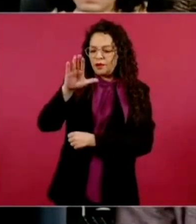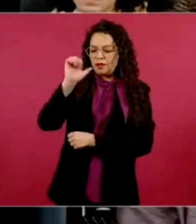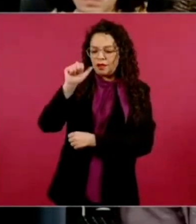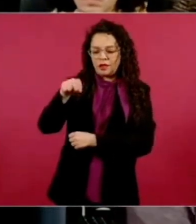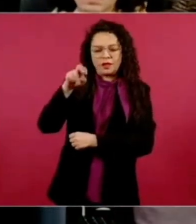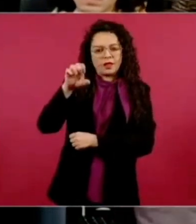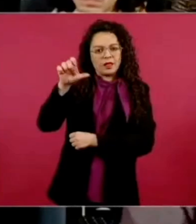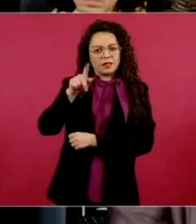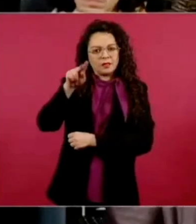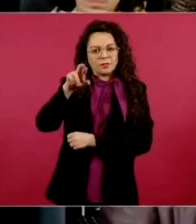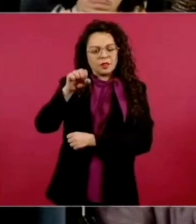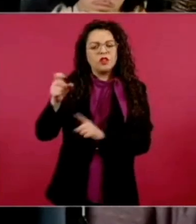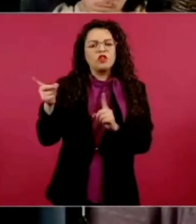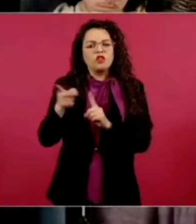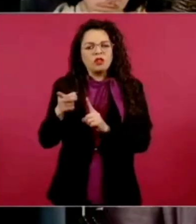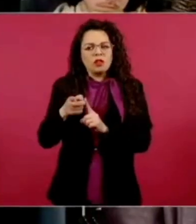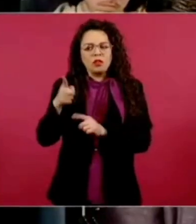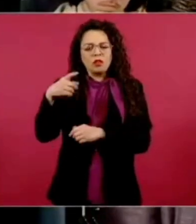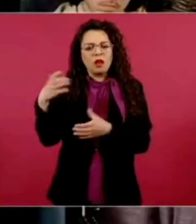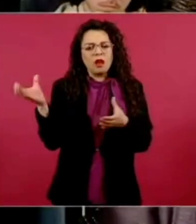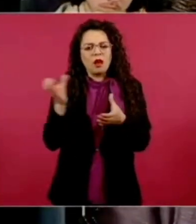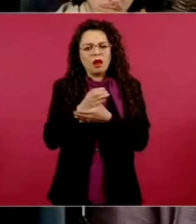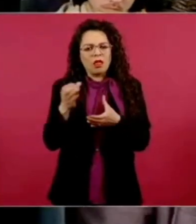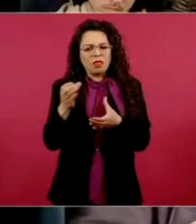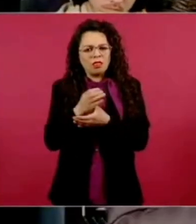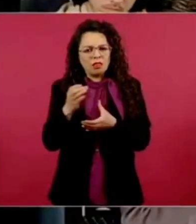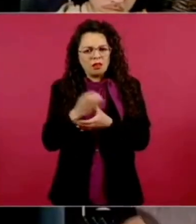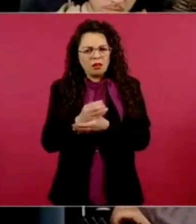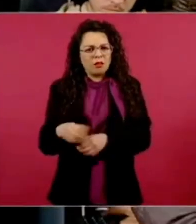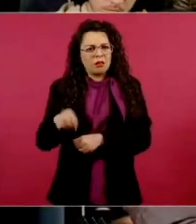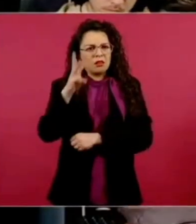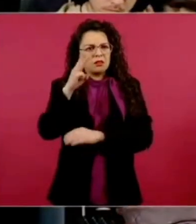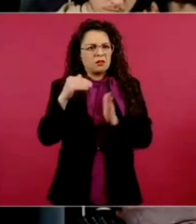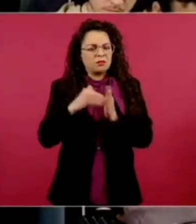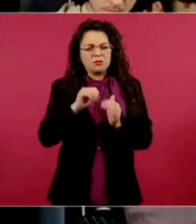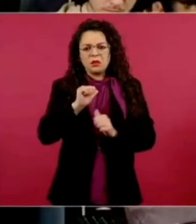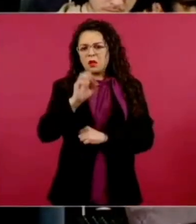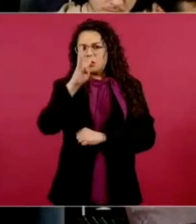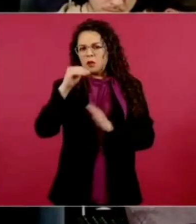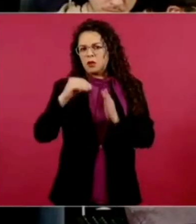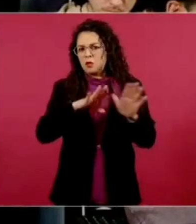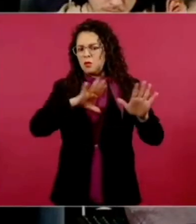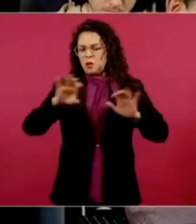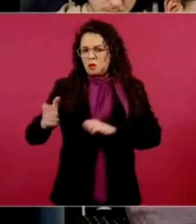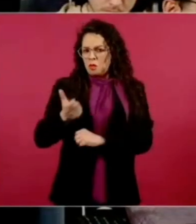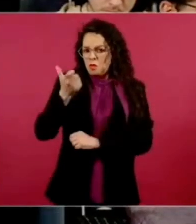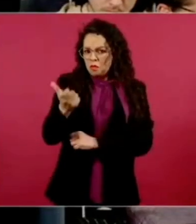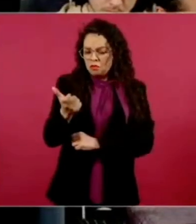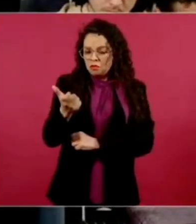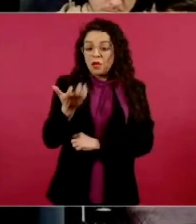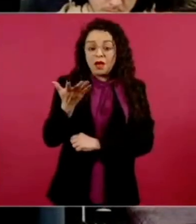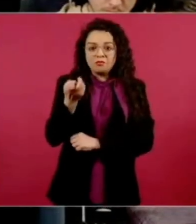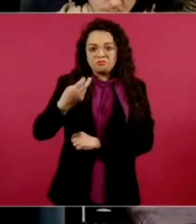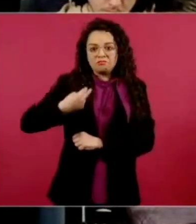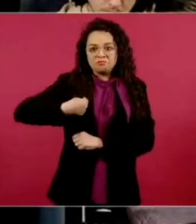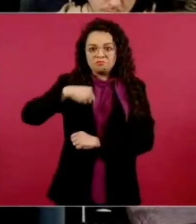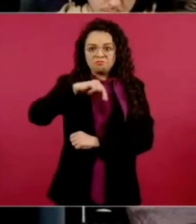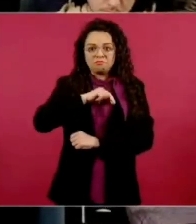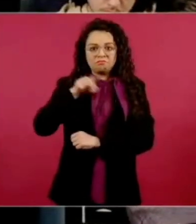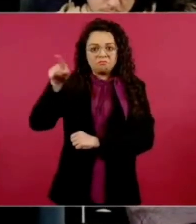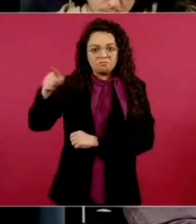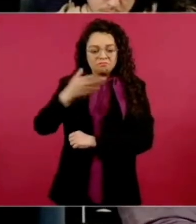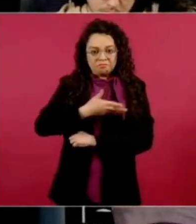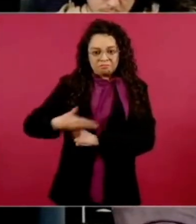son montos que van de 3,000 a 4,500 pesos, y nosotros entrevistamos al presidente del